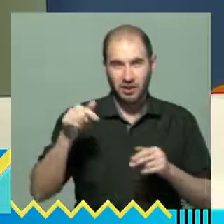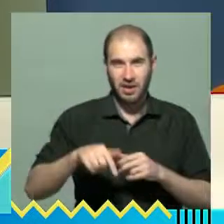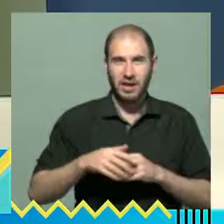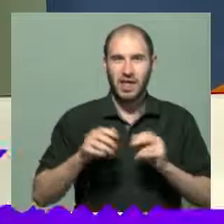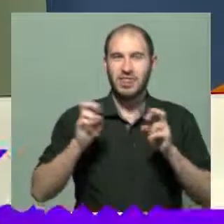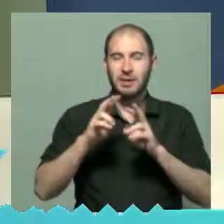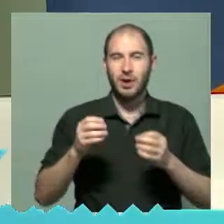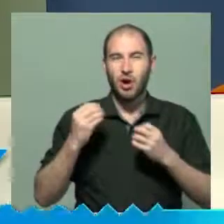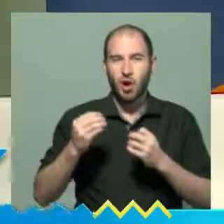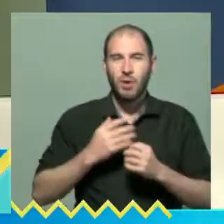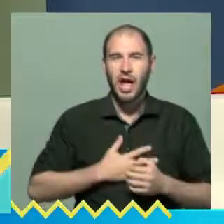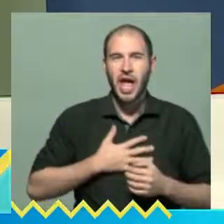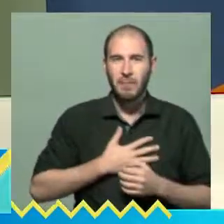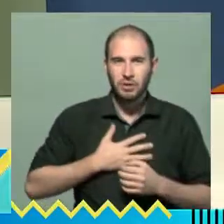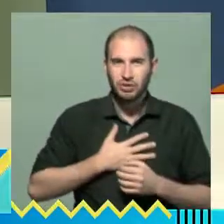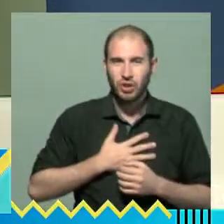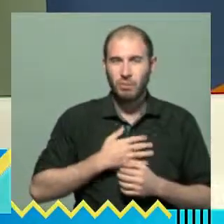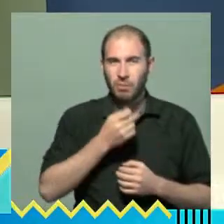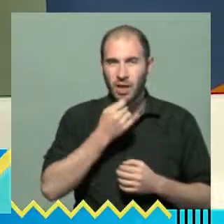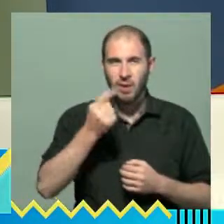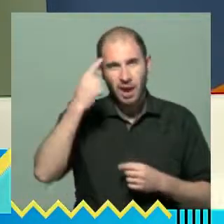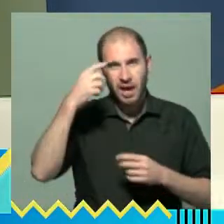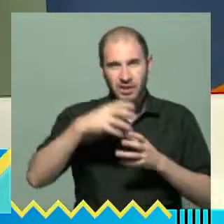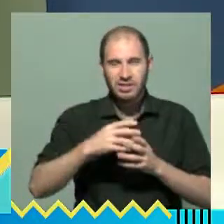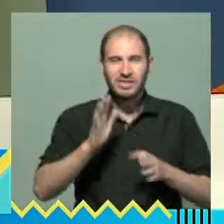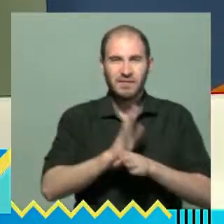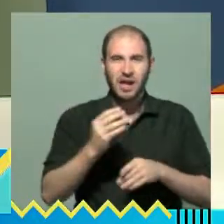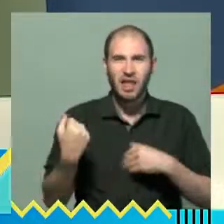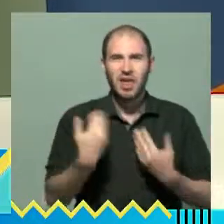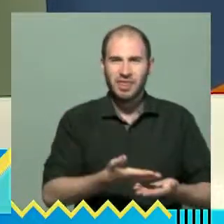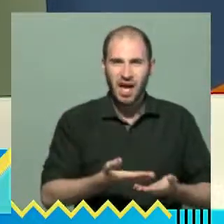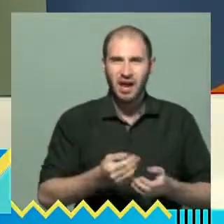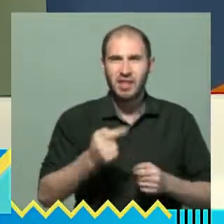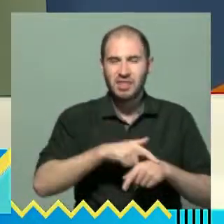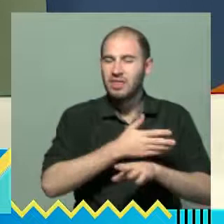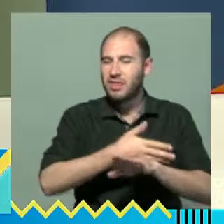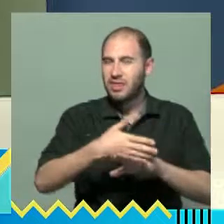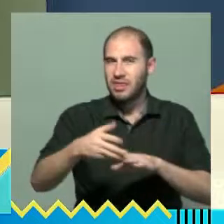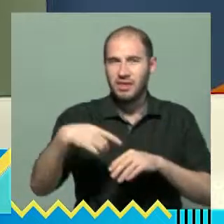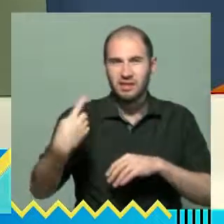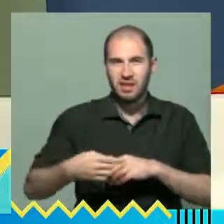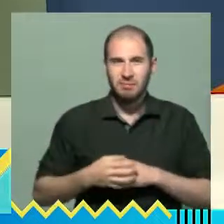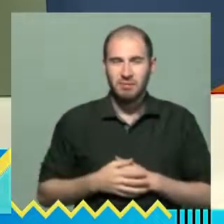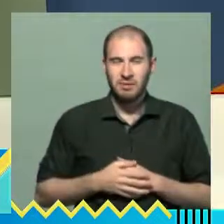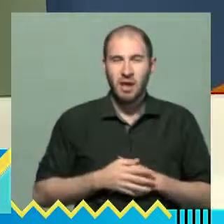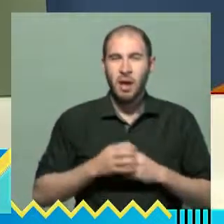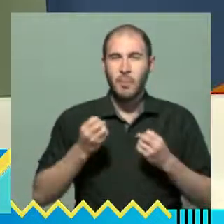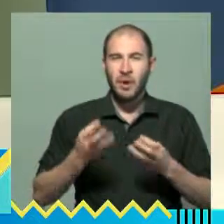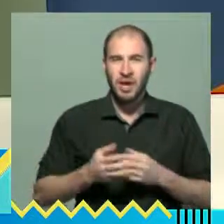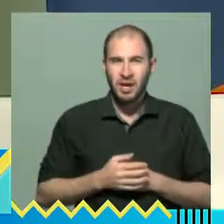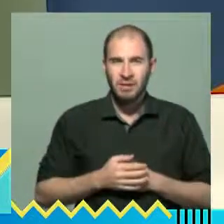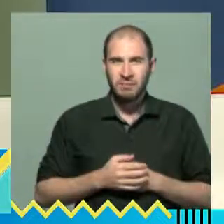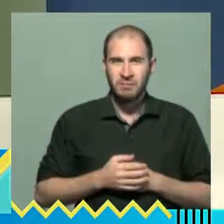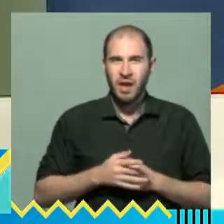tema de cómo la emoción al teñir la racionalidad le da sentido, trascendencia y durabilidad en la vida, en definitiva, ¿verdad? Porque si